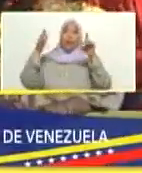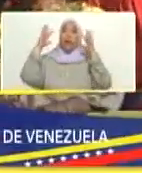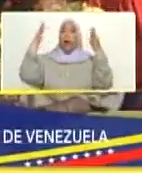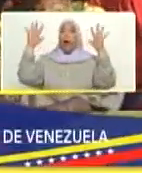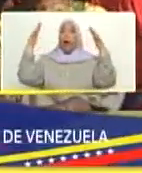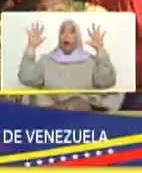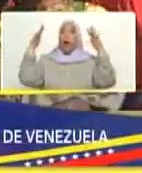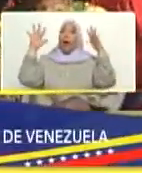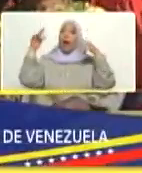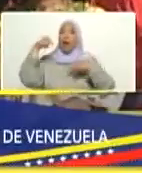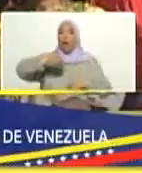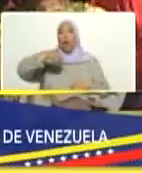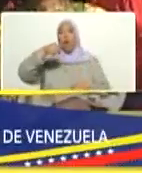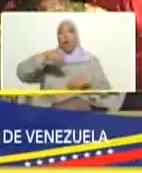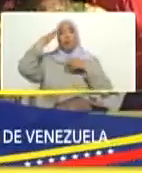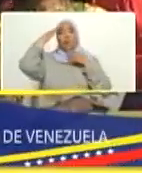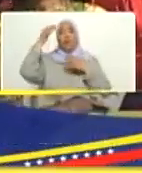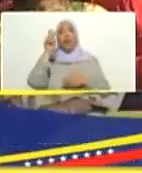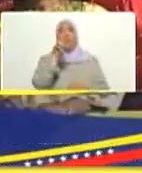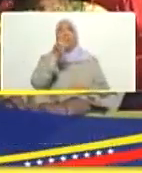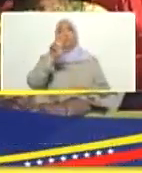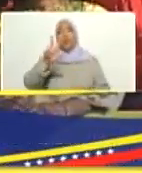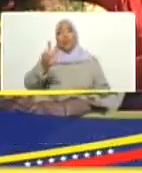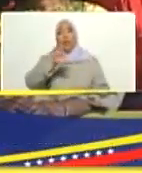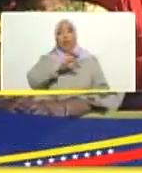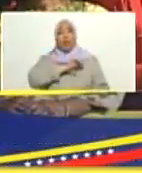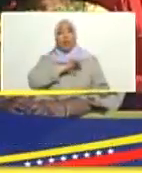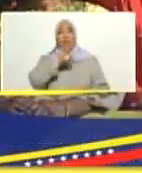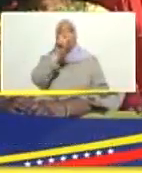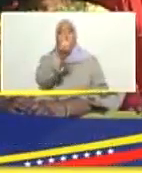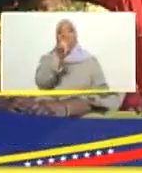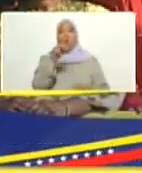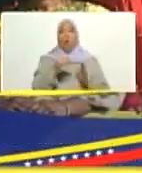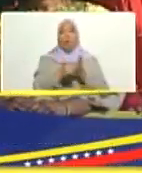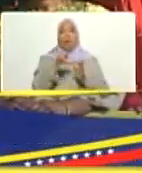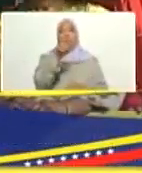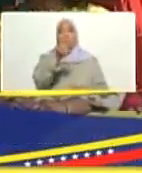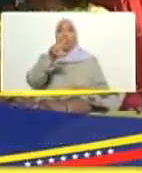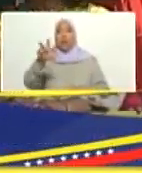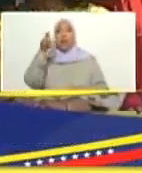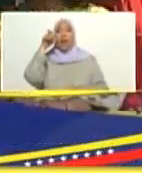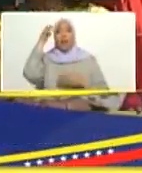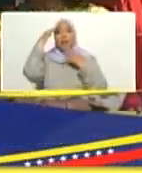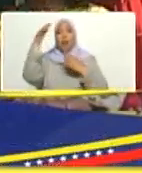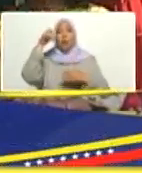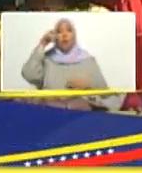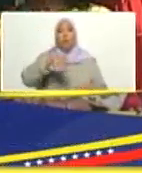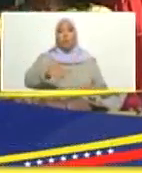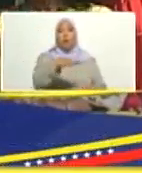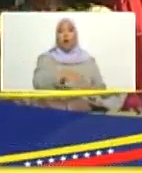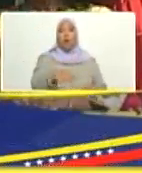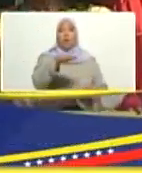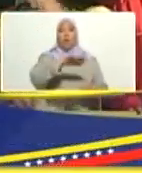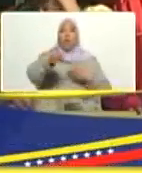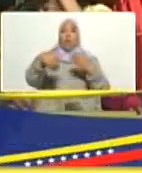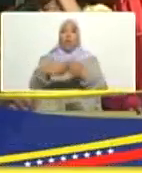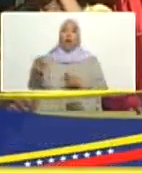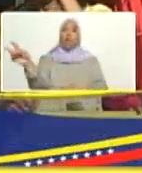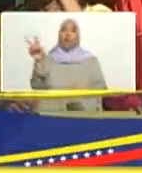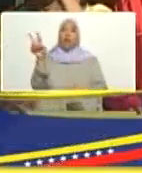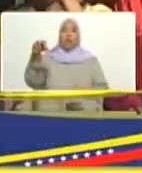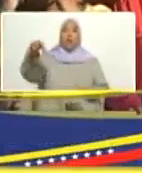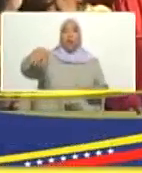hoy, 23 de enero del año 2023, al pueblo de Venezuela a lo largo y ancho del